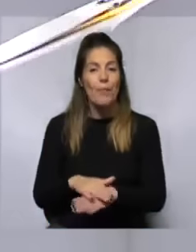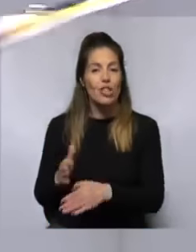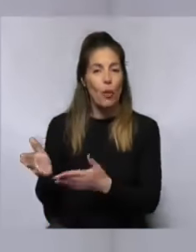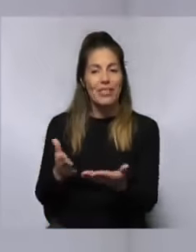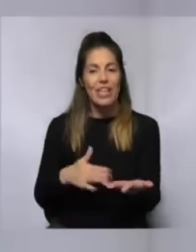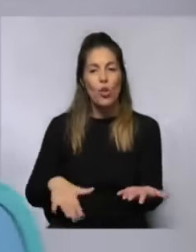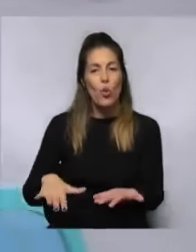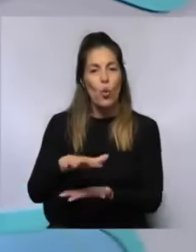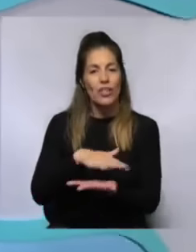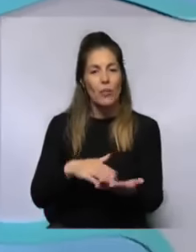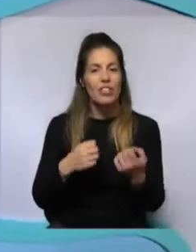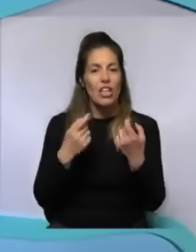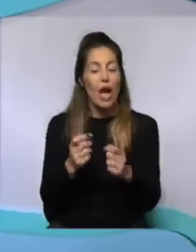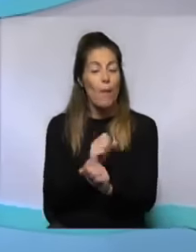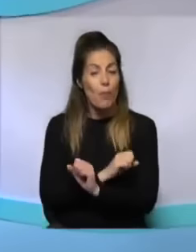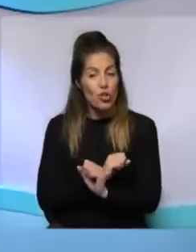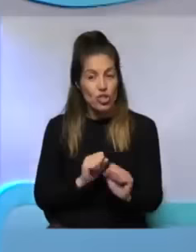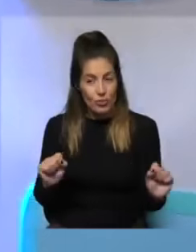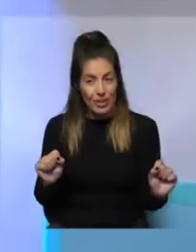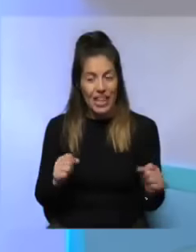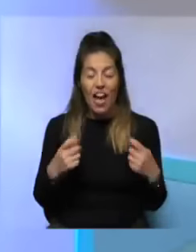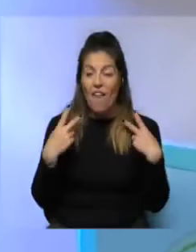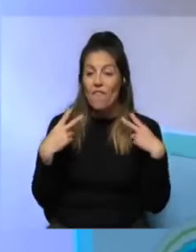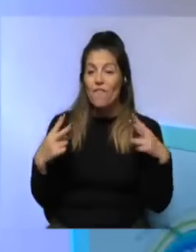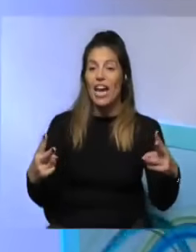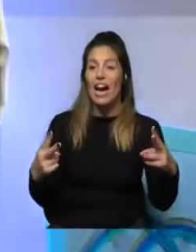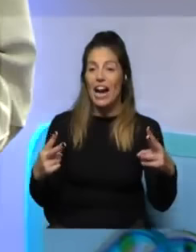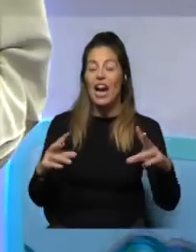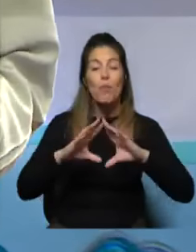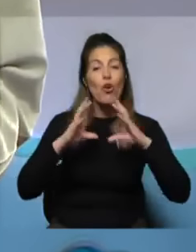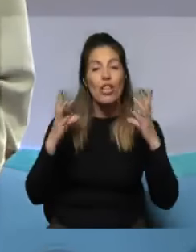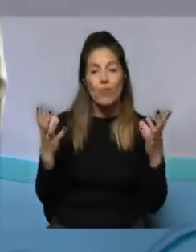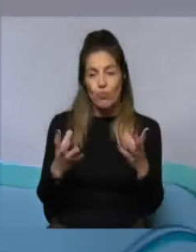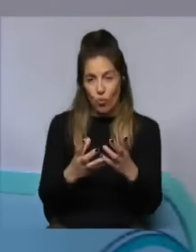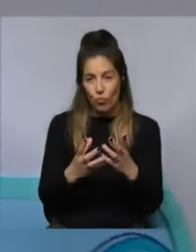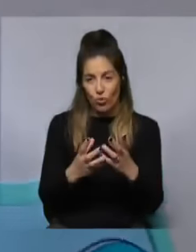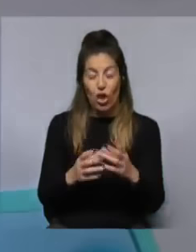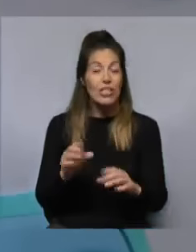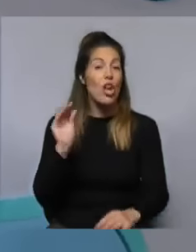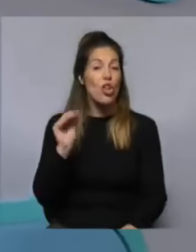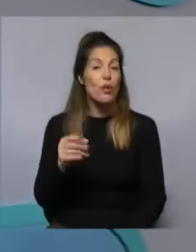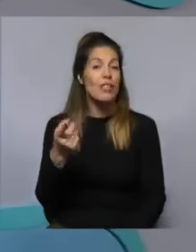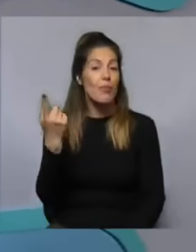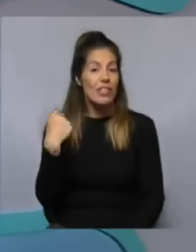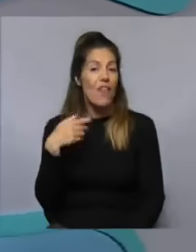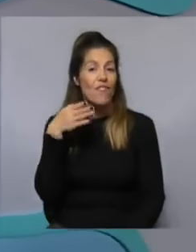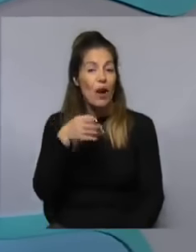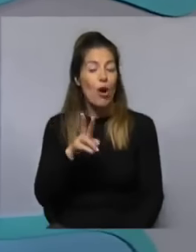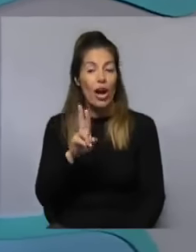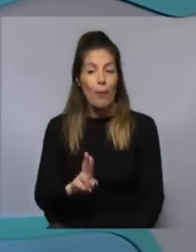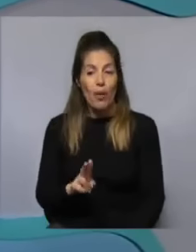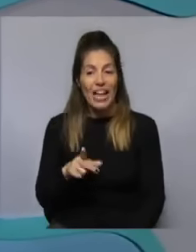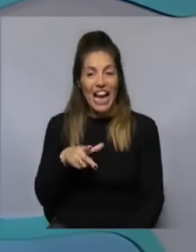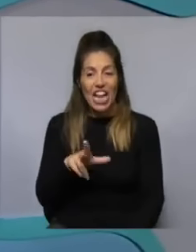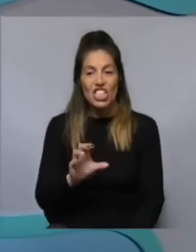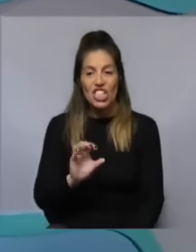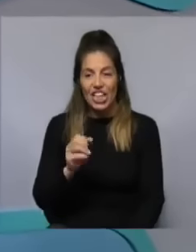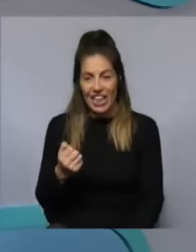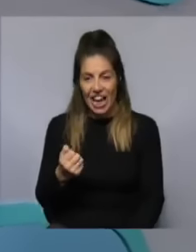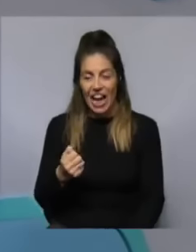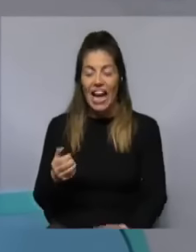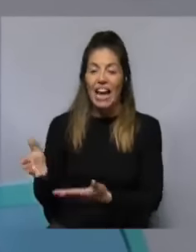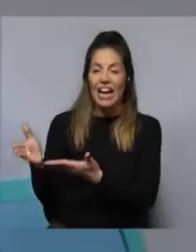espacio que nos da la posibilidad de viajar por todo el mundo. Se lo advertimos, ayer vamos a ir a República Checa para